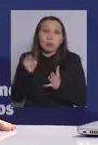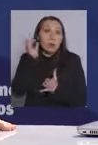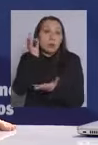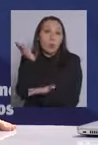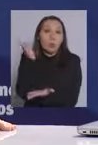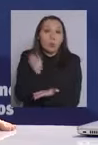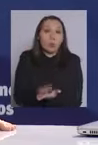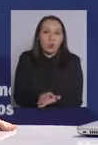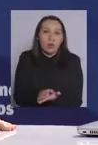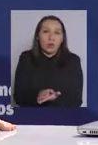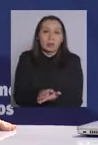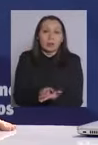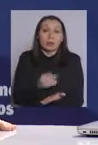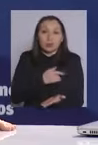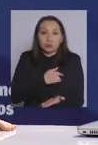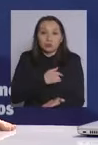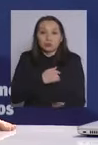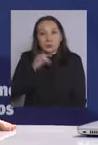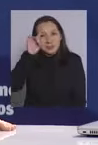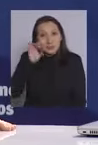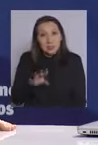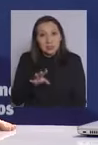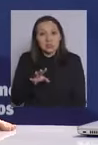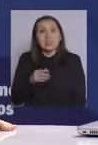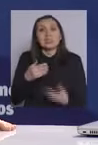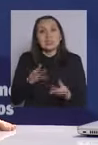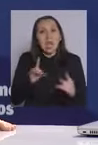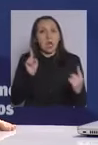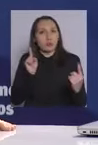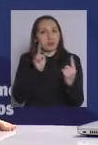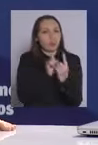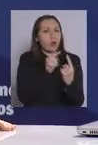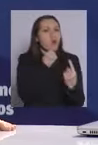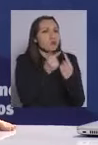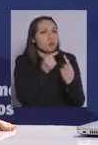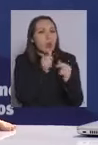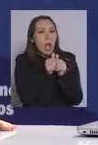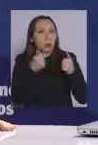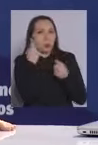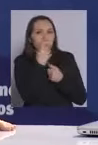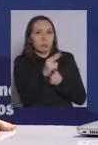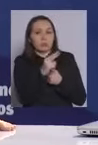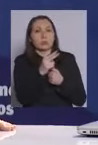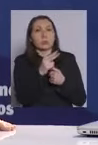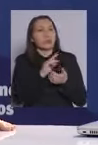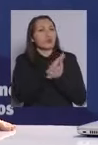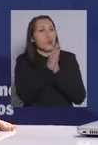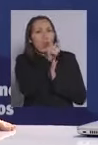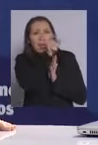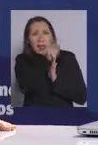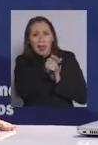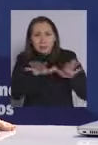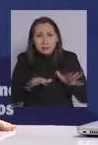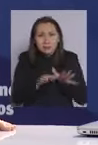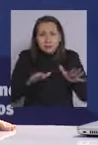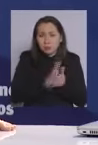fallecimiento. Yo sé, porque tuvimos contacto directo con la autoridad, que se hicieron todos los